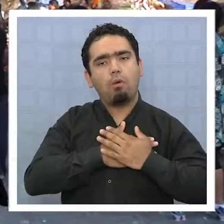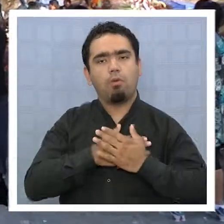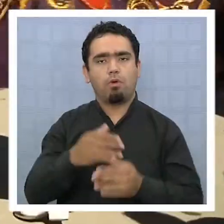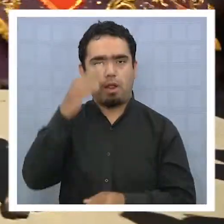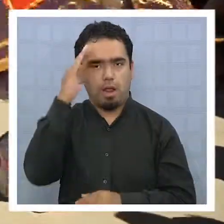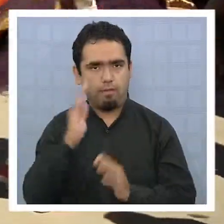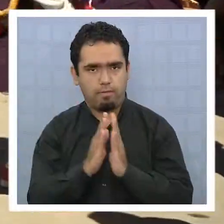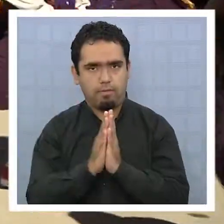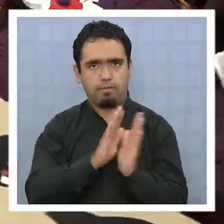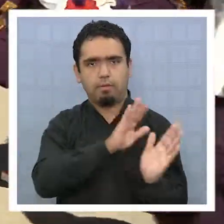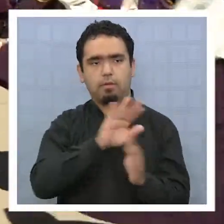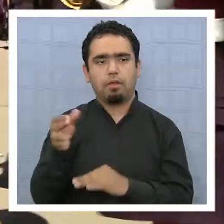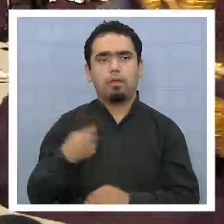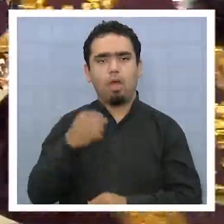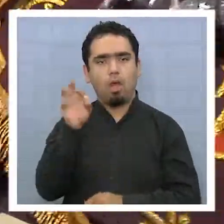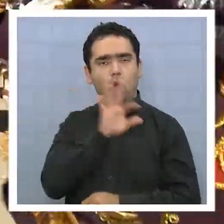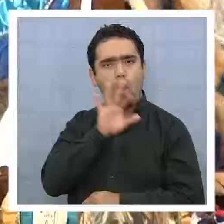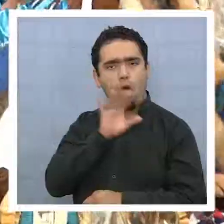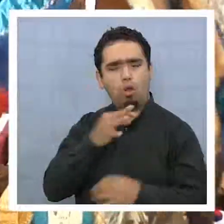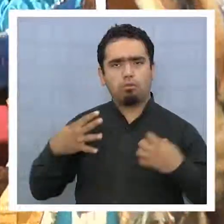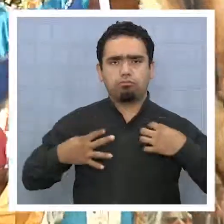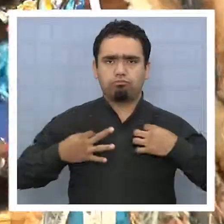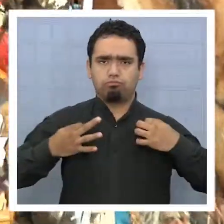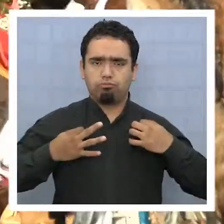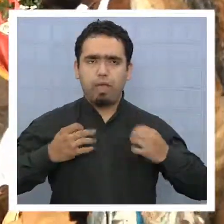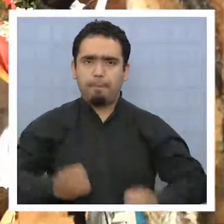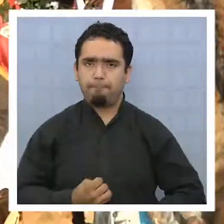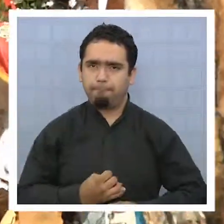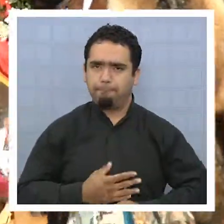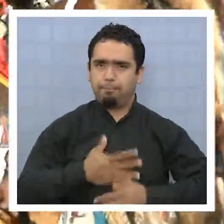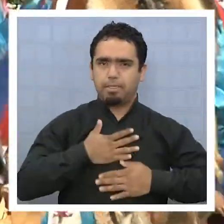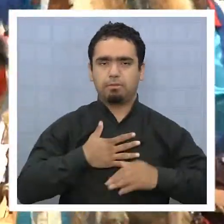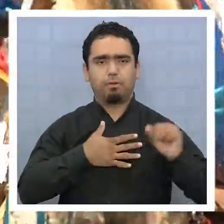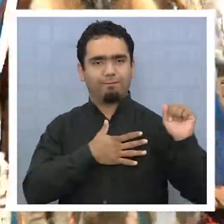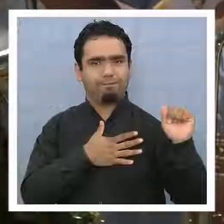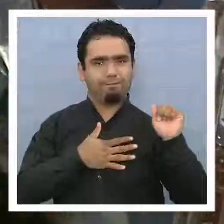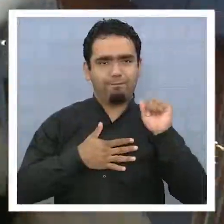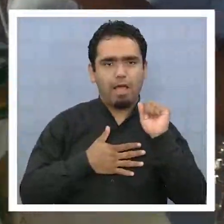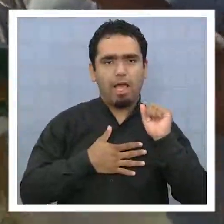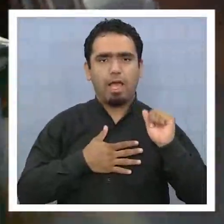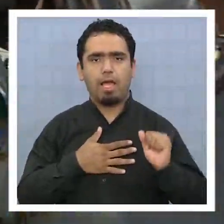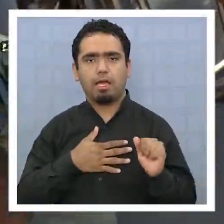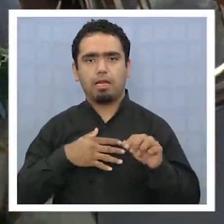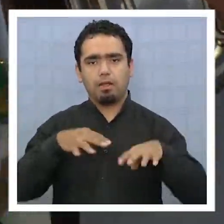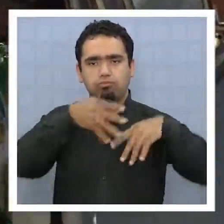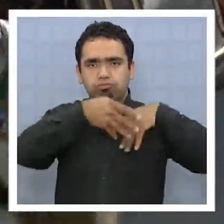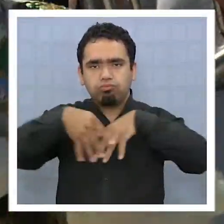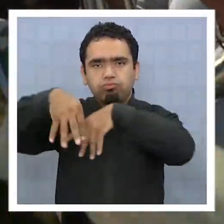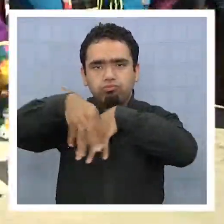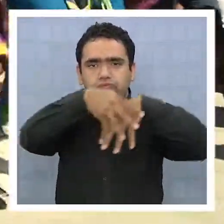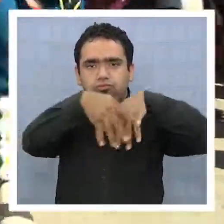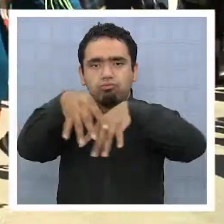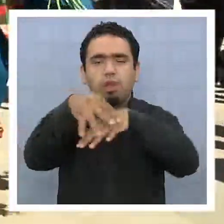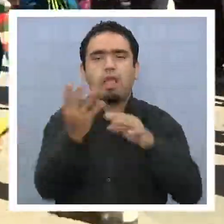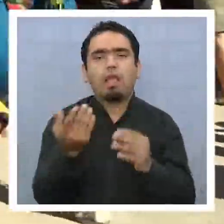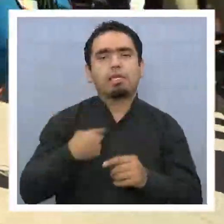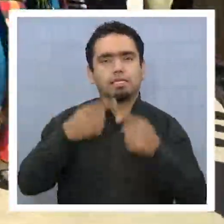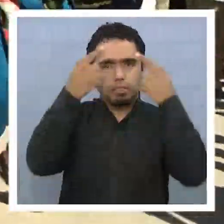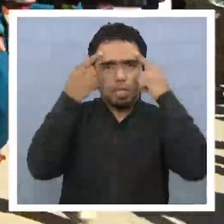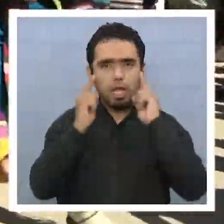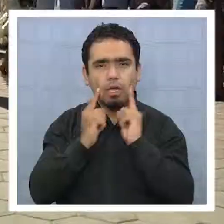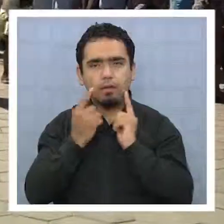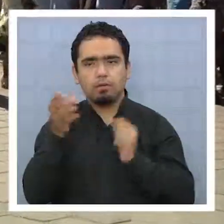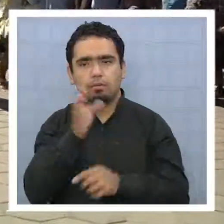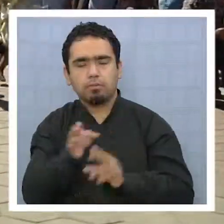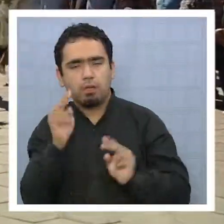amor a la Virgen. El colorido de sus trajes, la pasión con la que bailan, sus coreografías y el sacrificio sin duda